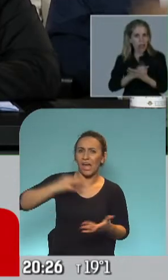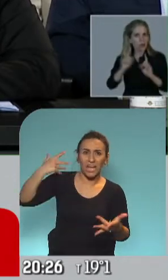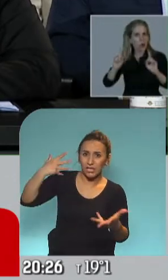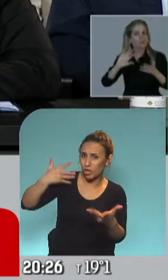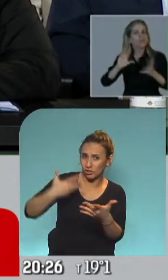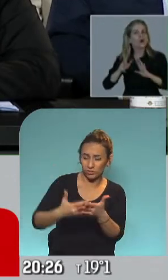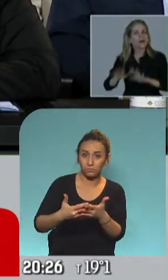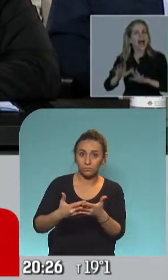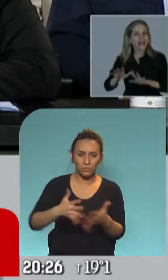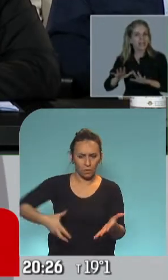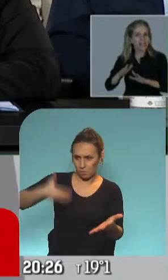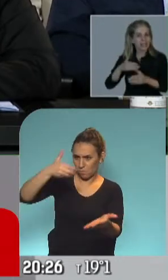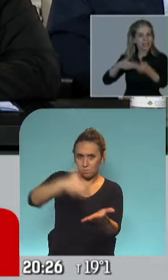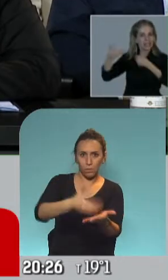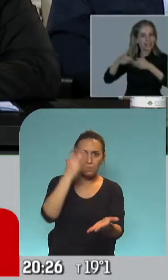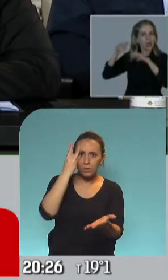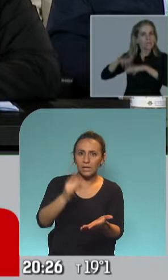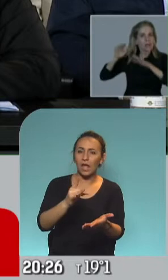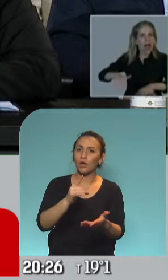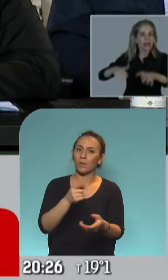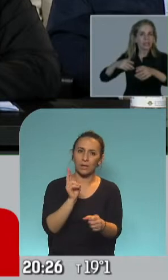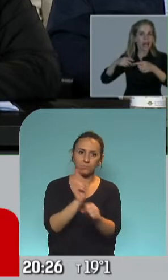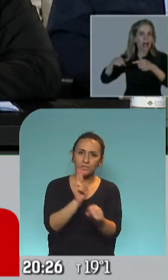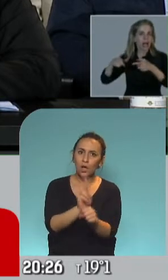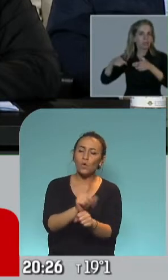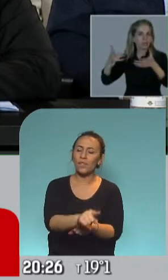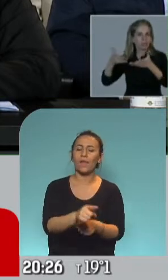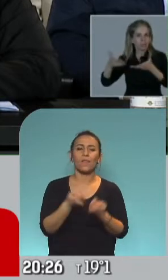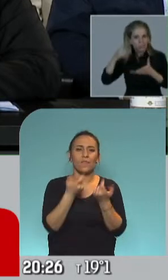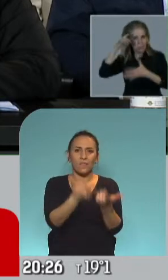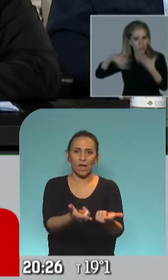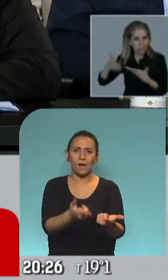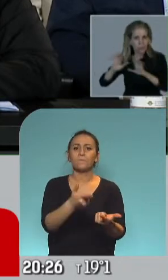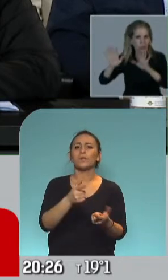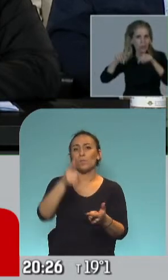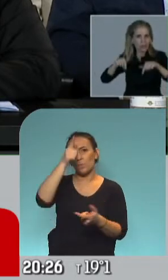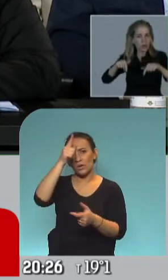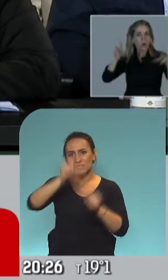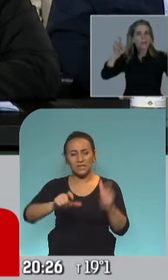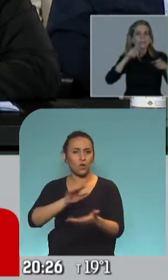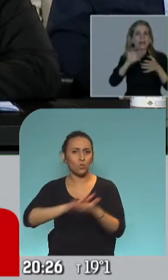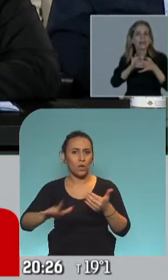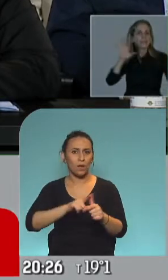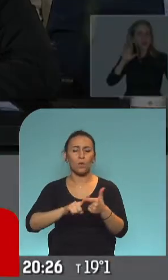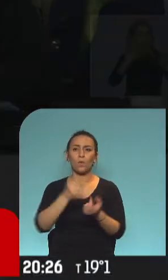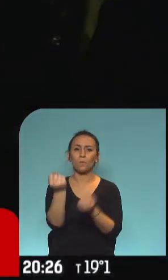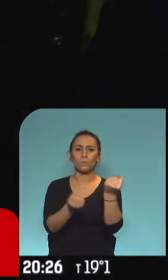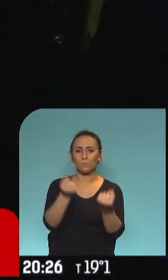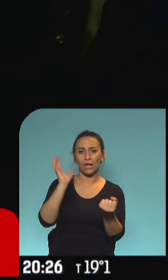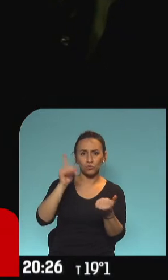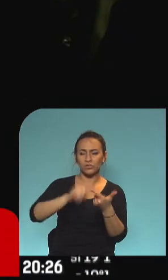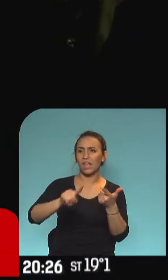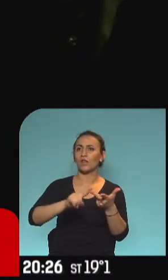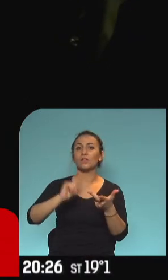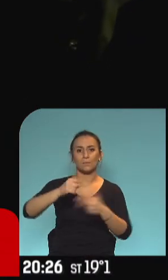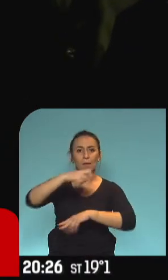el anuncio para incorporar tecnología, incorporar patrulleros, formar 10.000 nuevos policías, paradas seguras para los